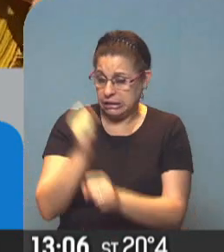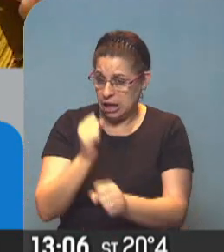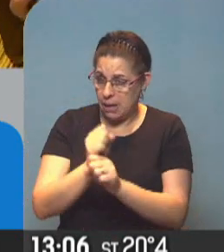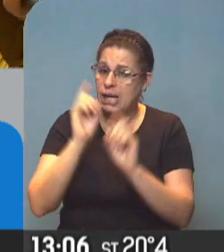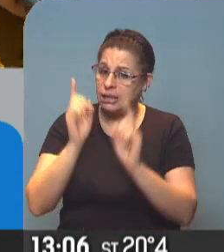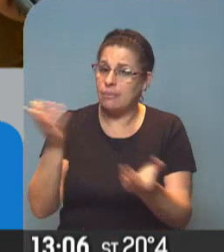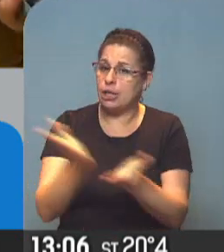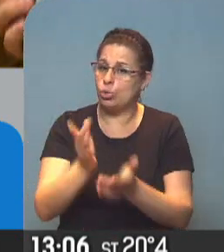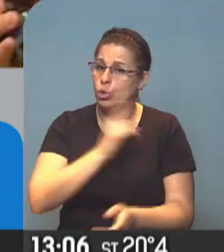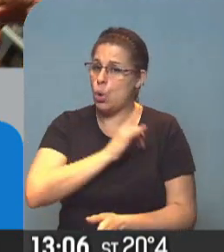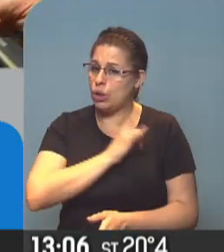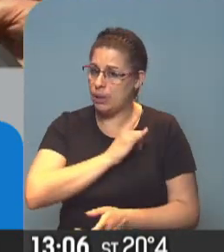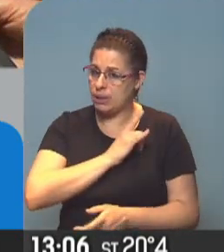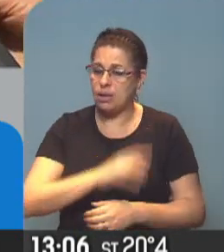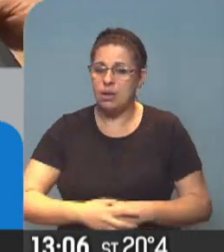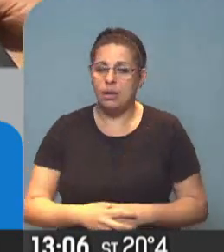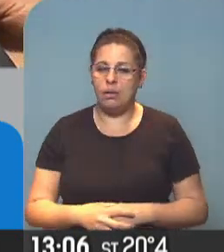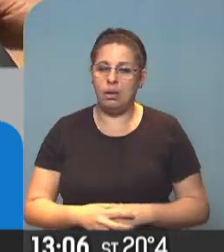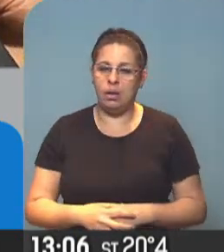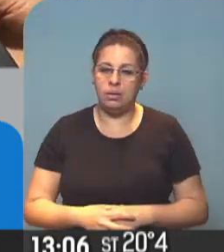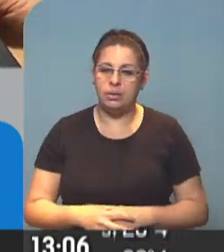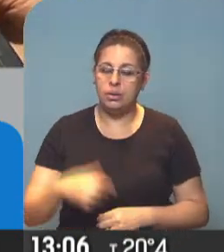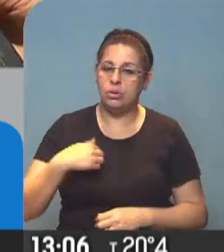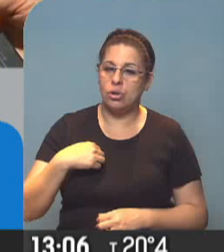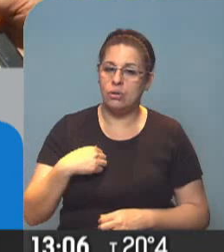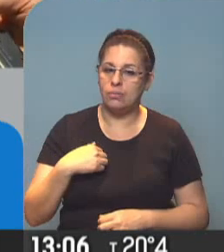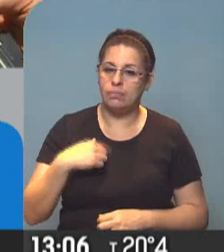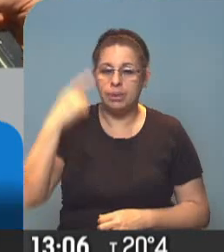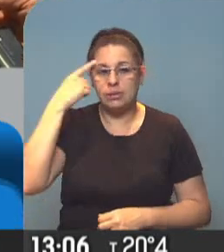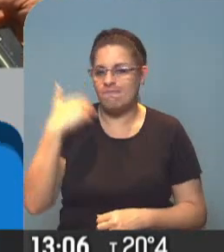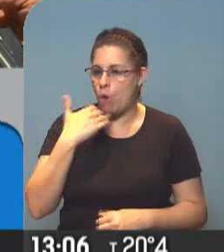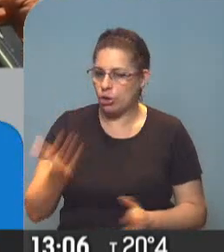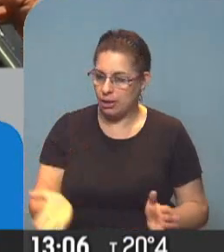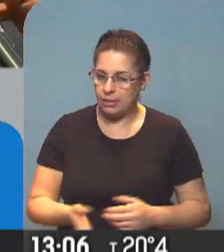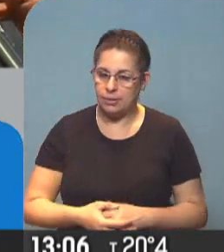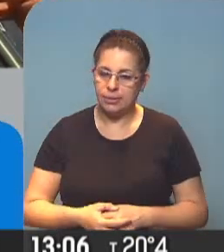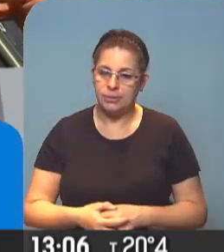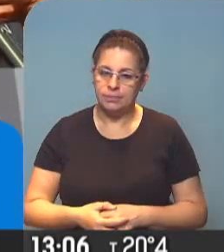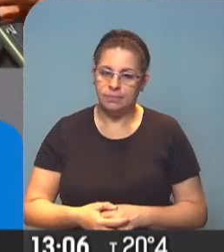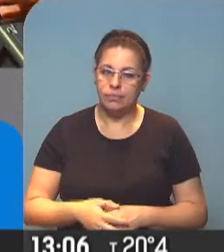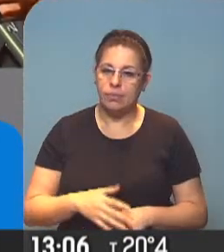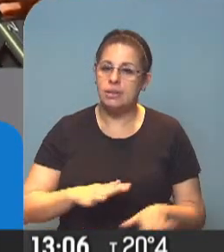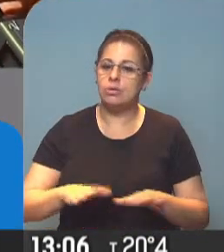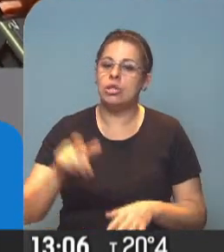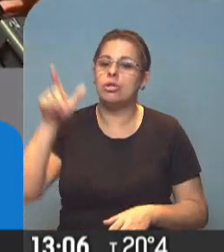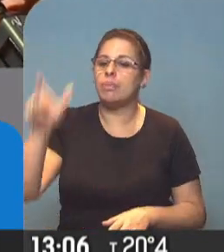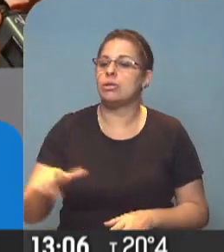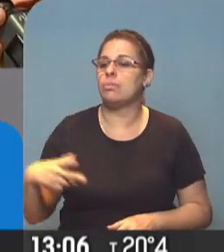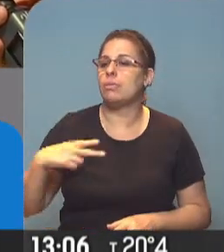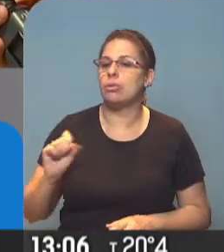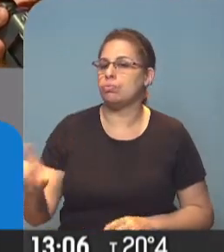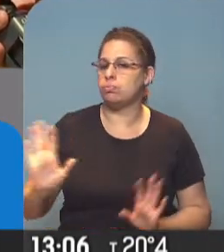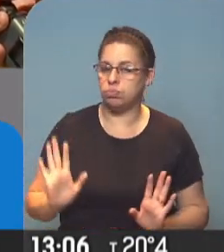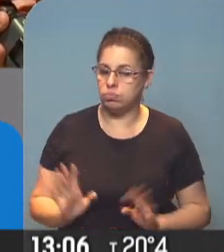universidad a mi criterio poco importa esa situación personal de juliana